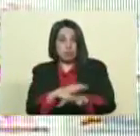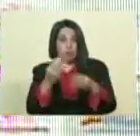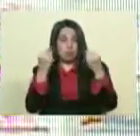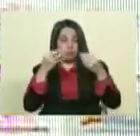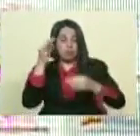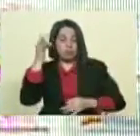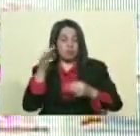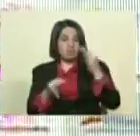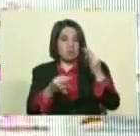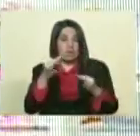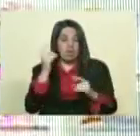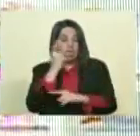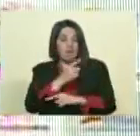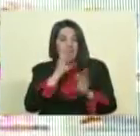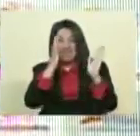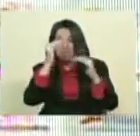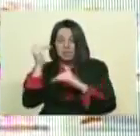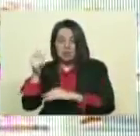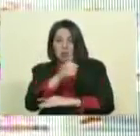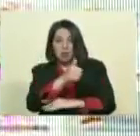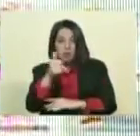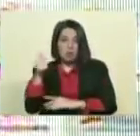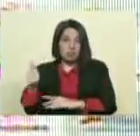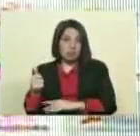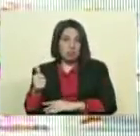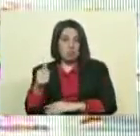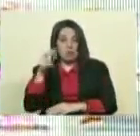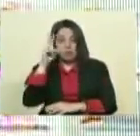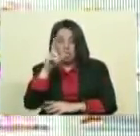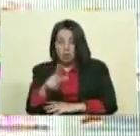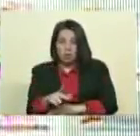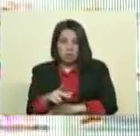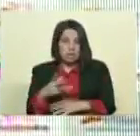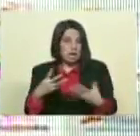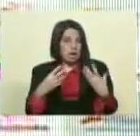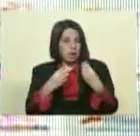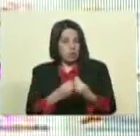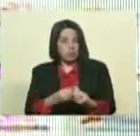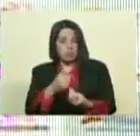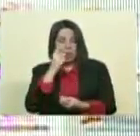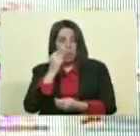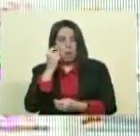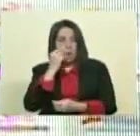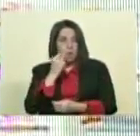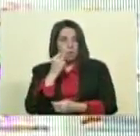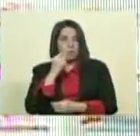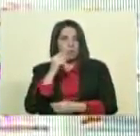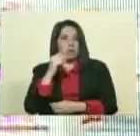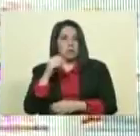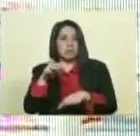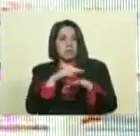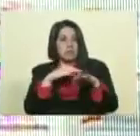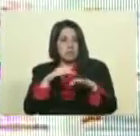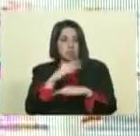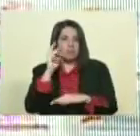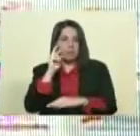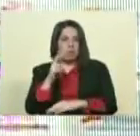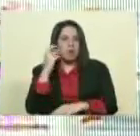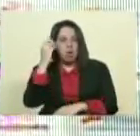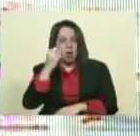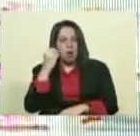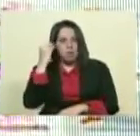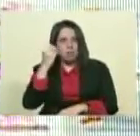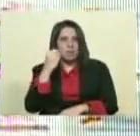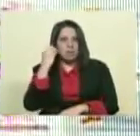que deben ser atendidos y trabajados en el día a día, compañero Néstor Reverol. Vamos a ver la opinión